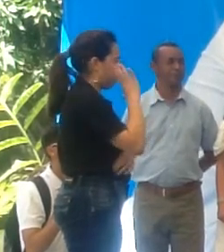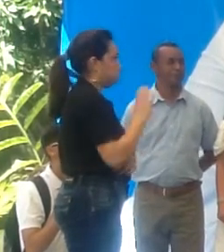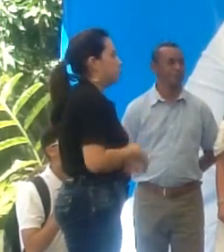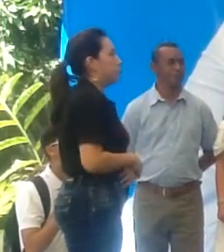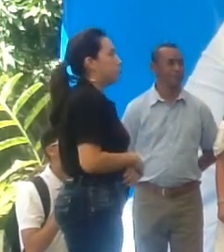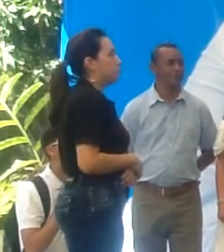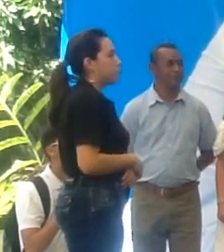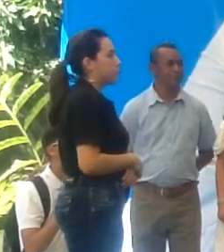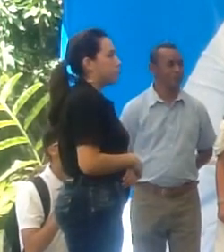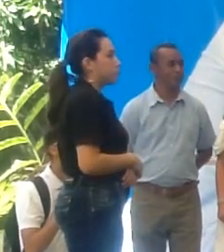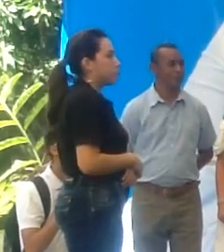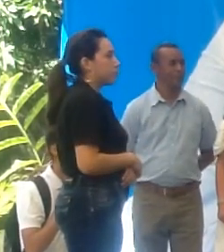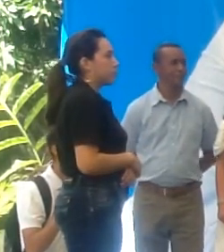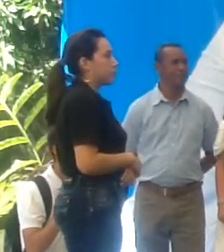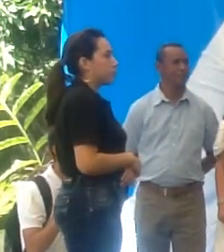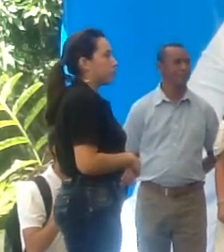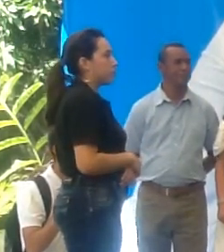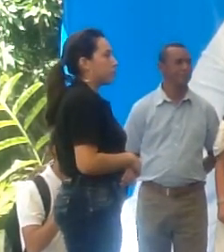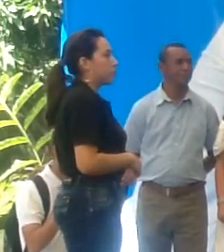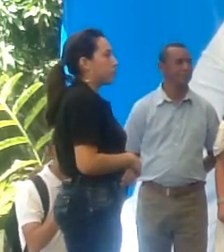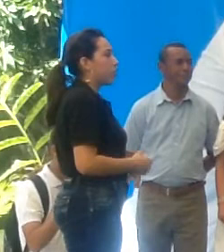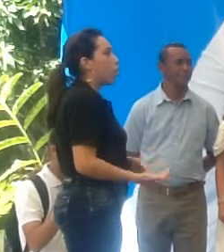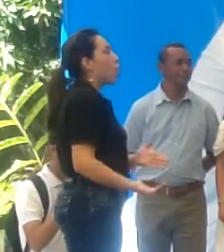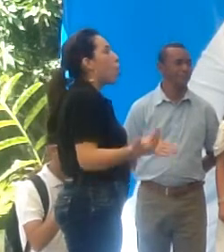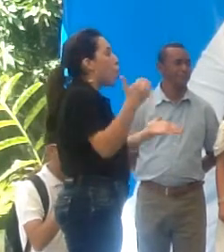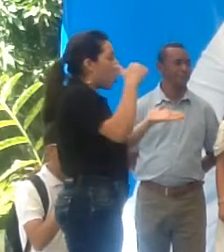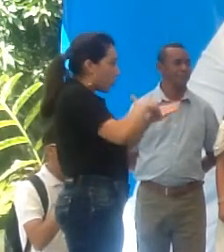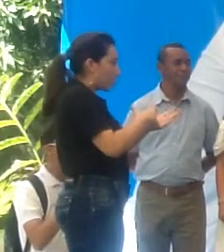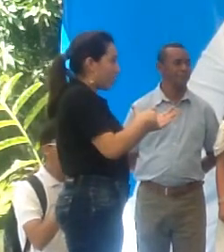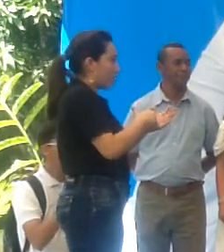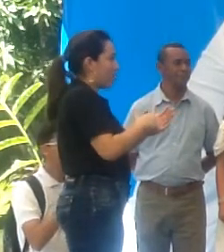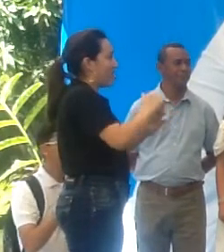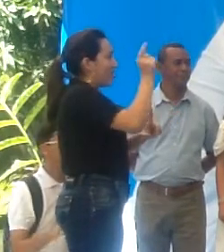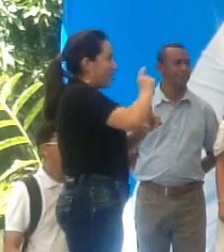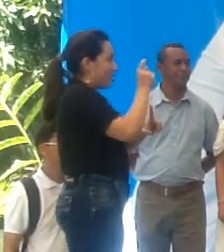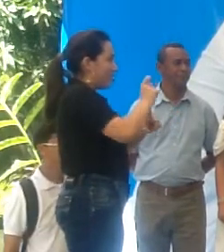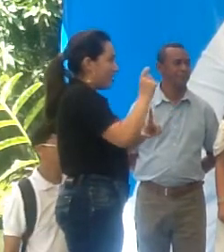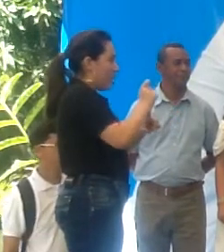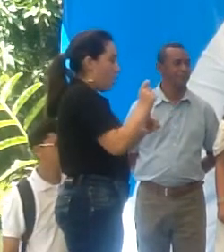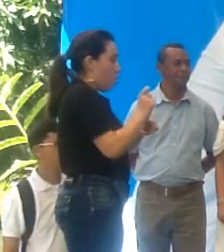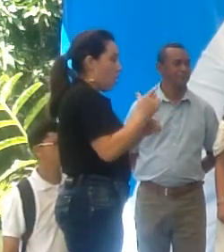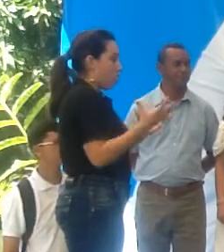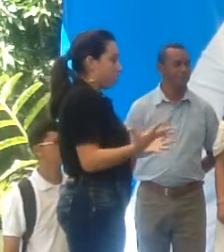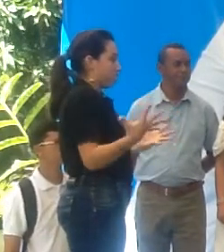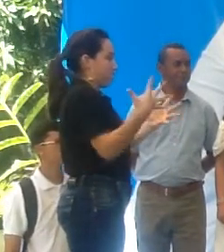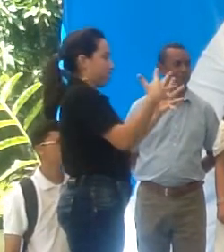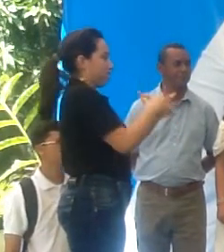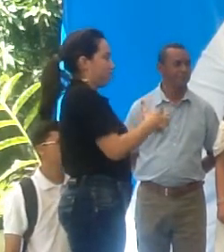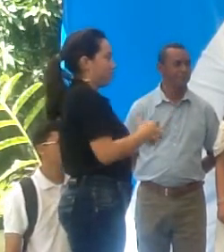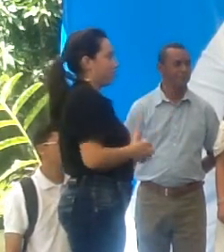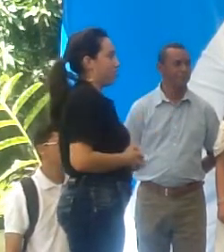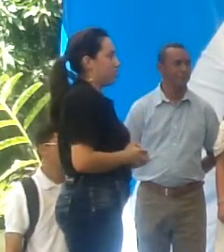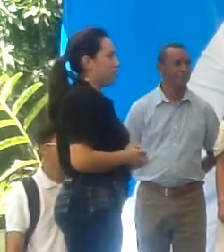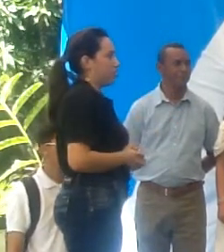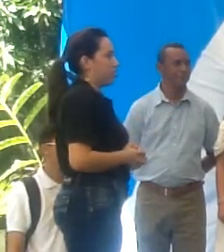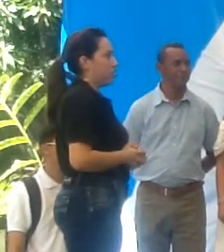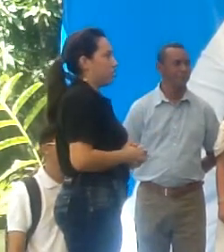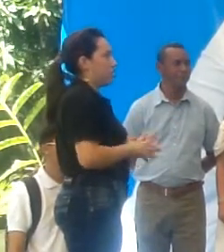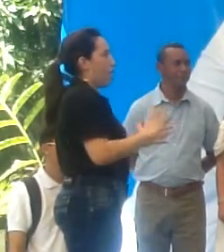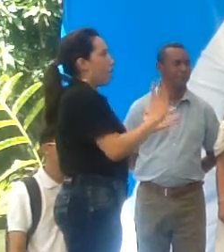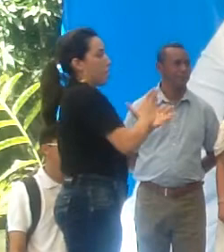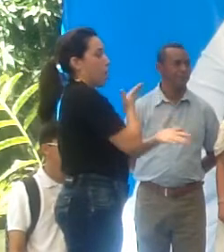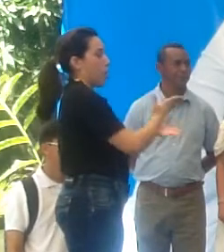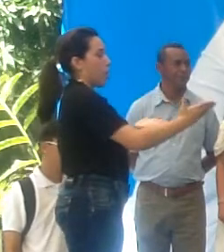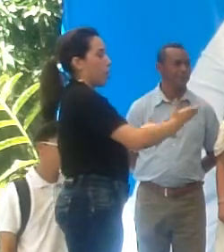va nuevamente a integrar al municipio de Ciénaga. Tiene que acabarse la división